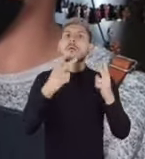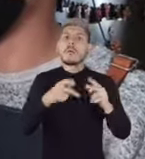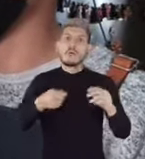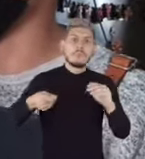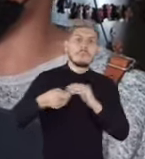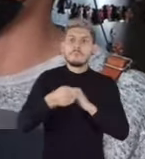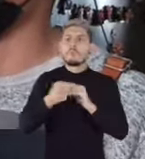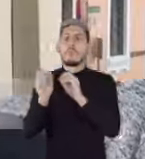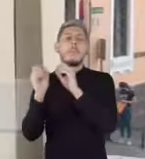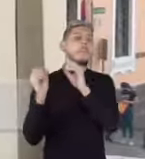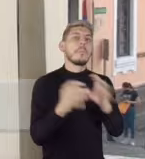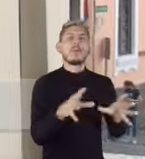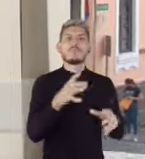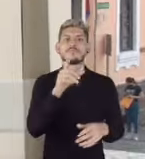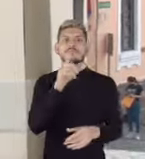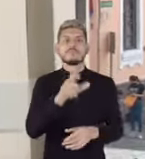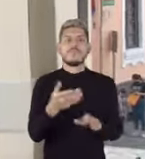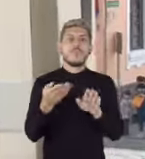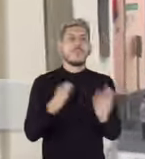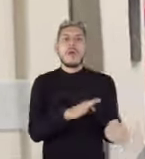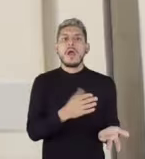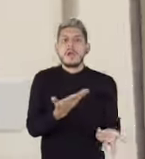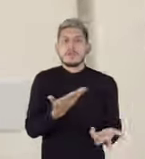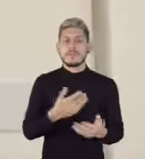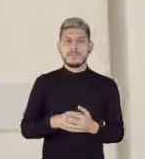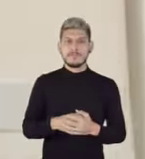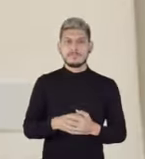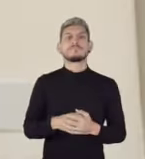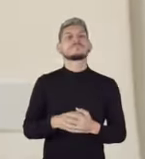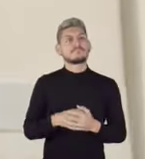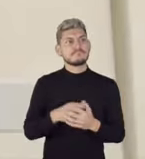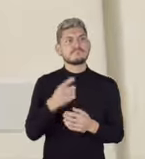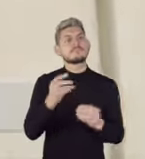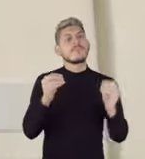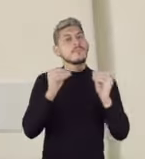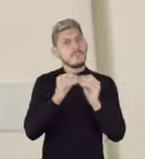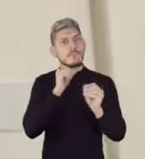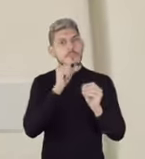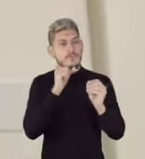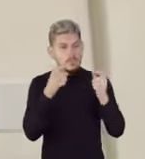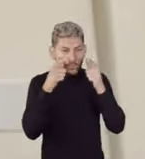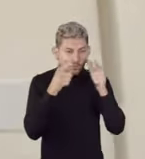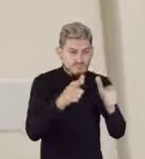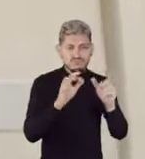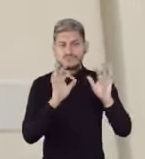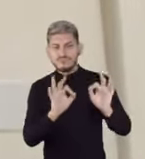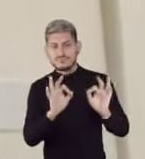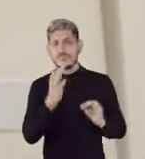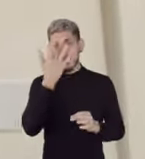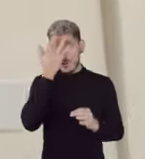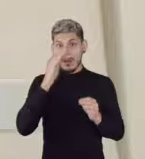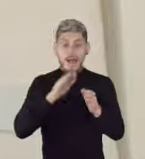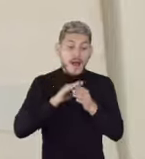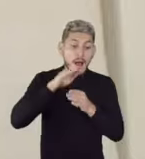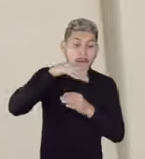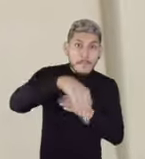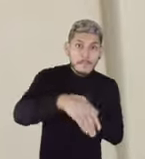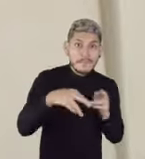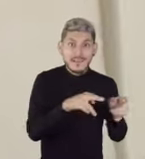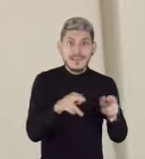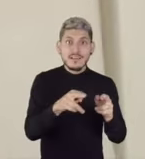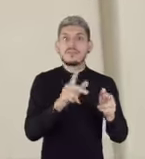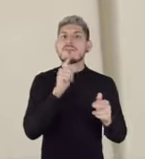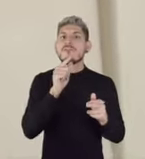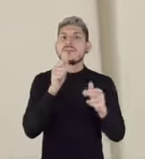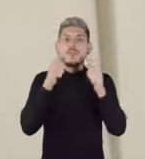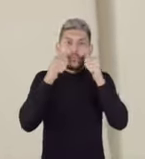para que nadie se dé cuenta. Deberían tener más ambiental porque no está muy... De las partes de las quebradas de aquí no les cuidan, o sea,